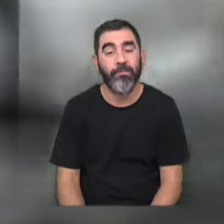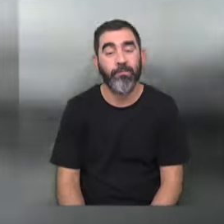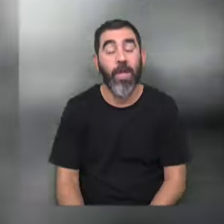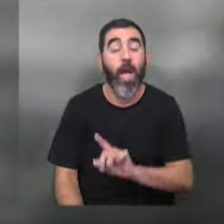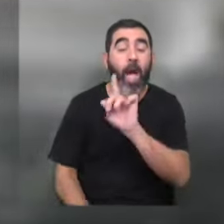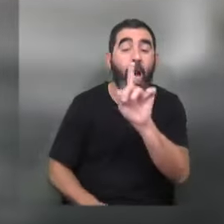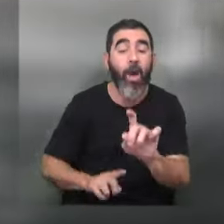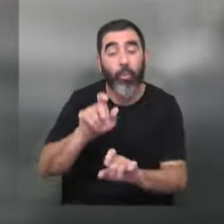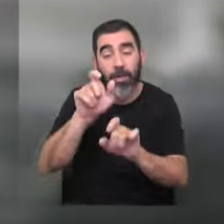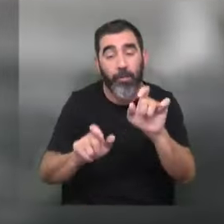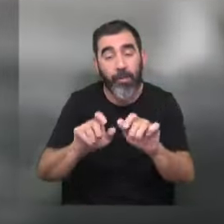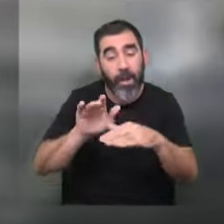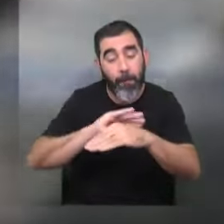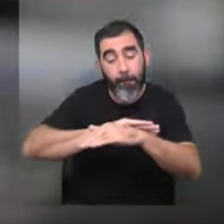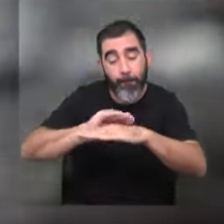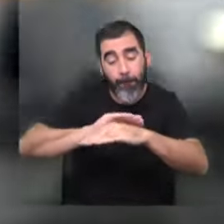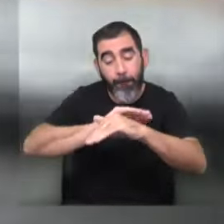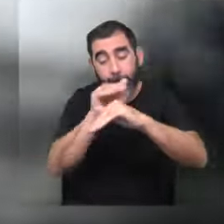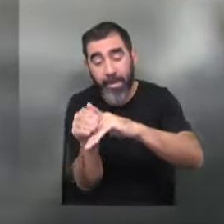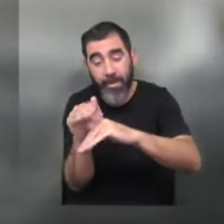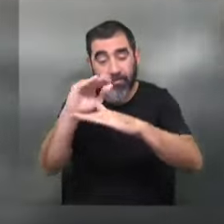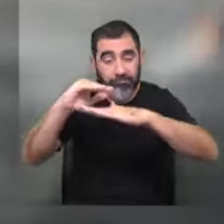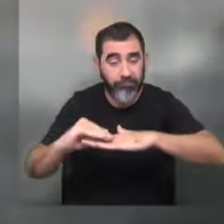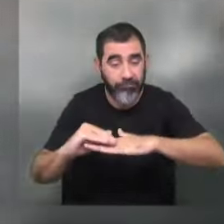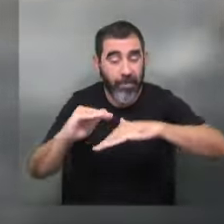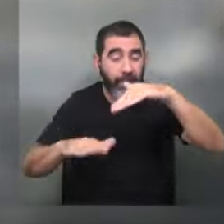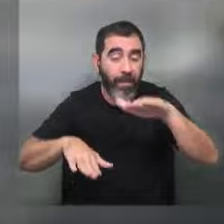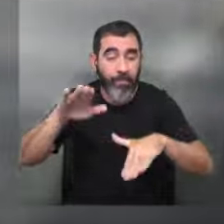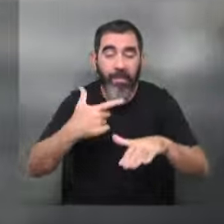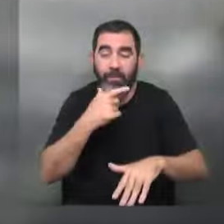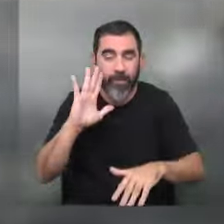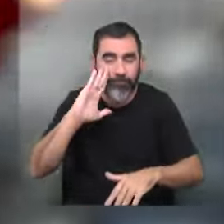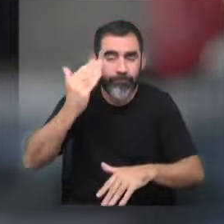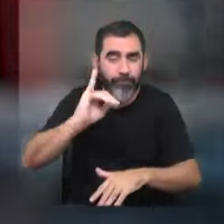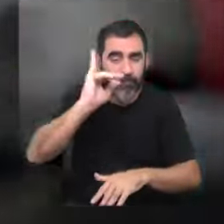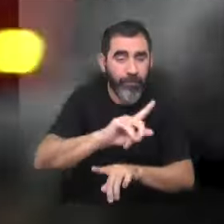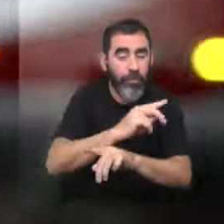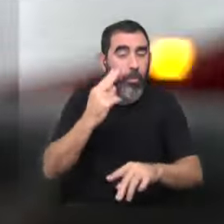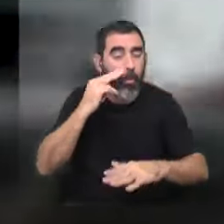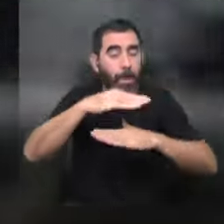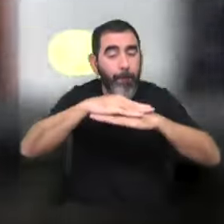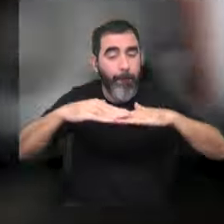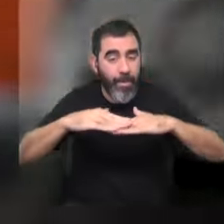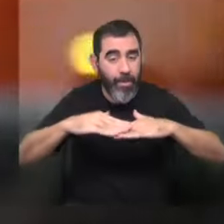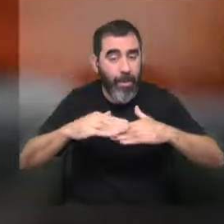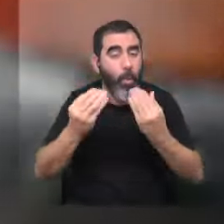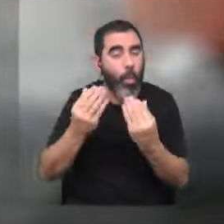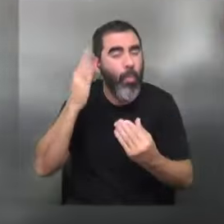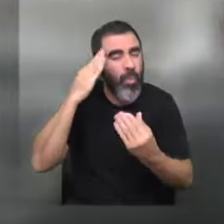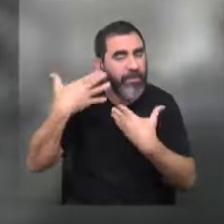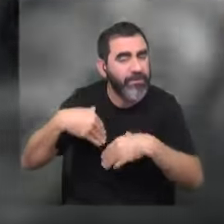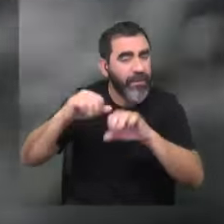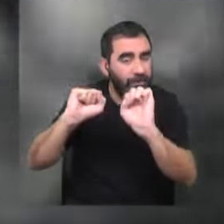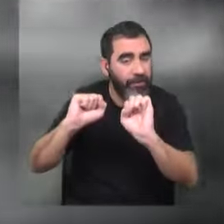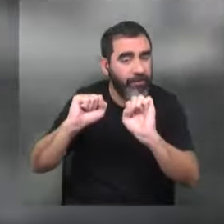Algunas personas tienen el arco del pie más pronunciado que otros. No siempre es fácil reconocer si tenemos pie plano o no. ¿Cómo lo detectamos?